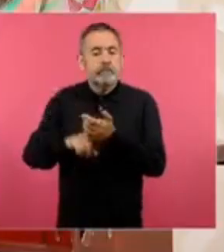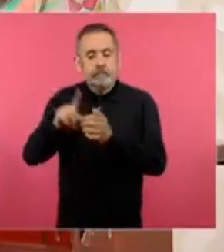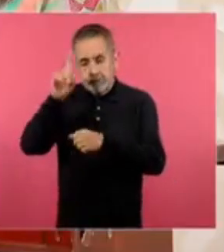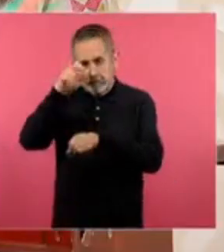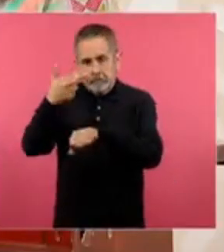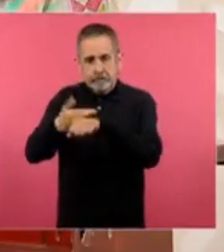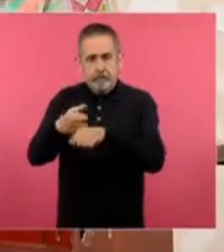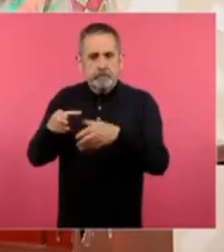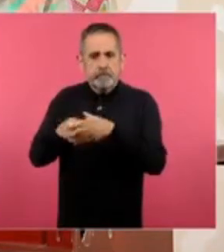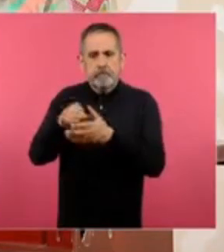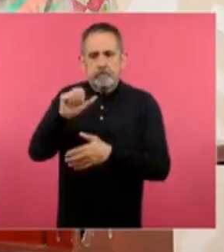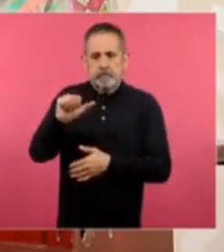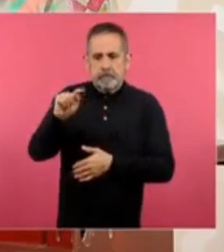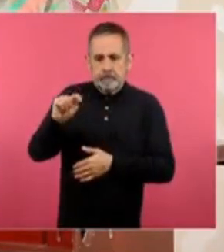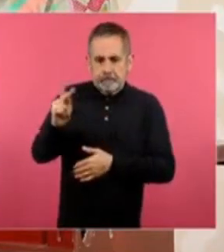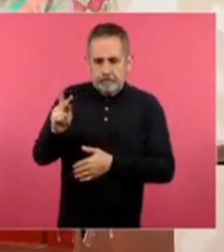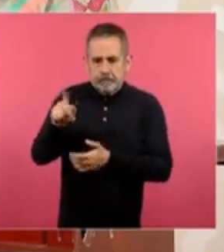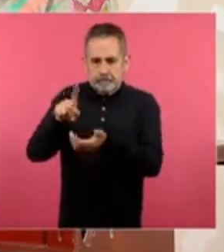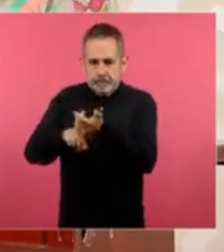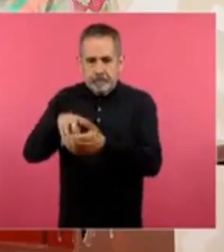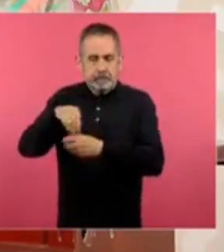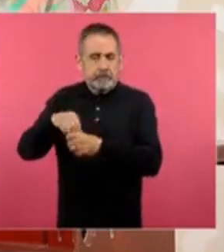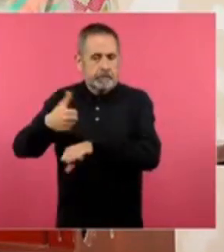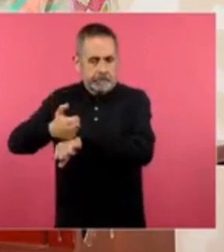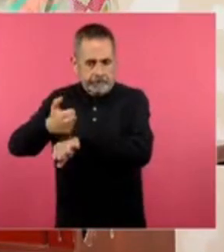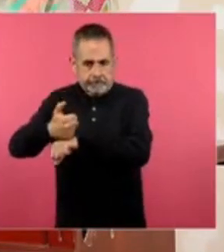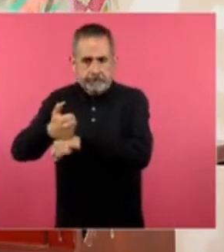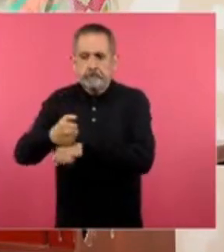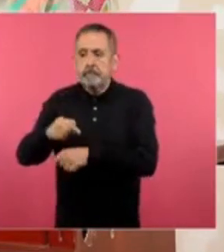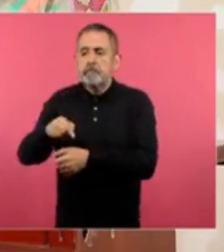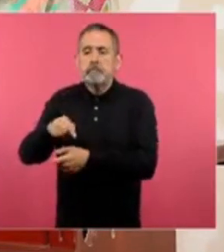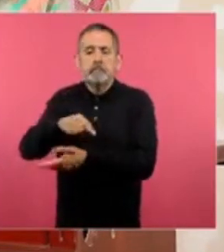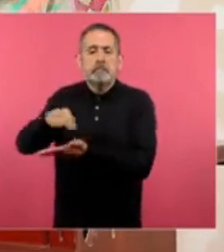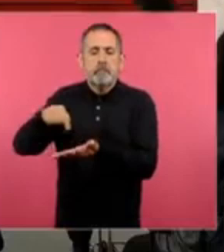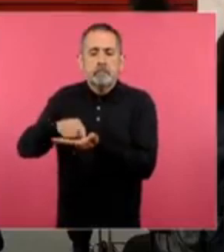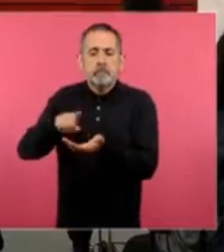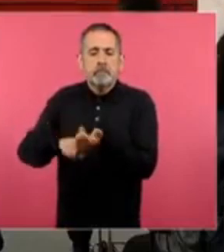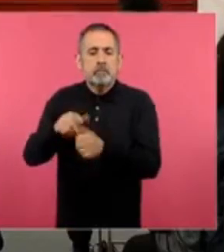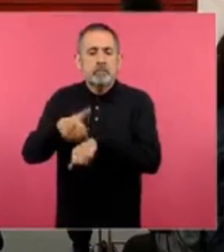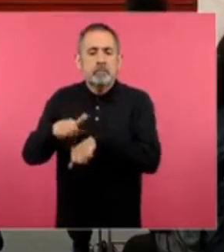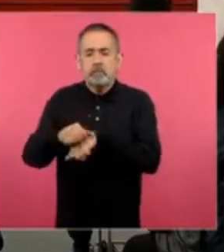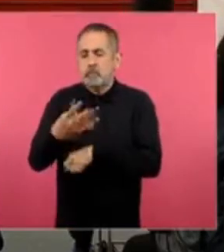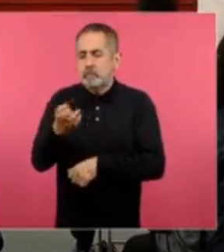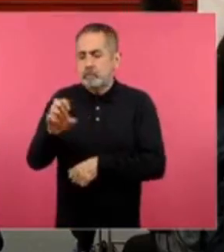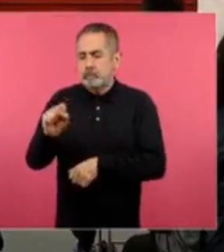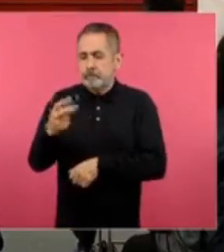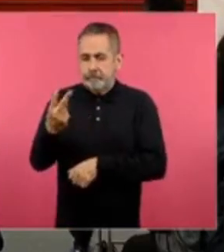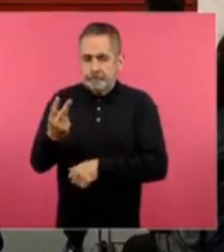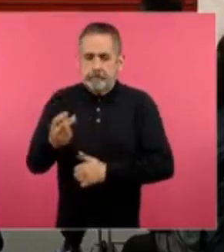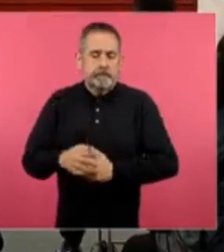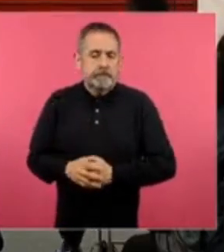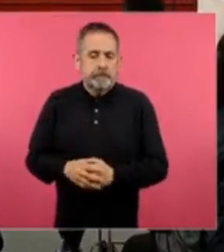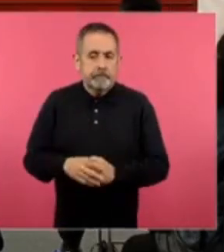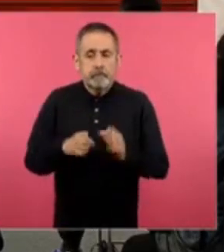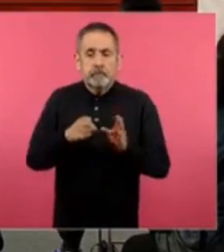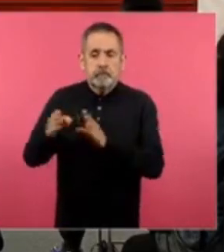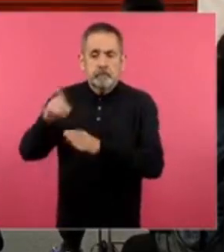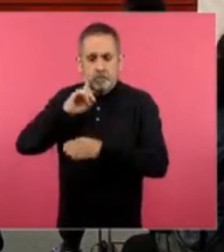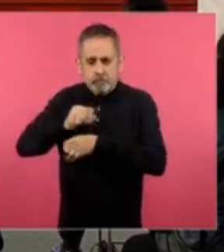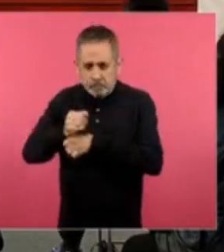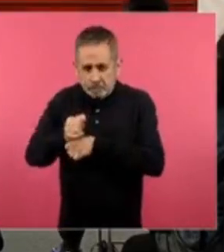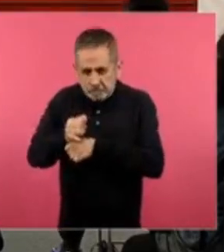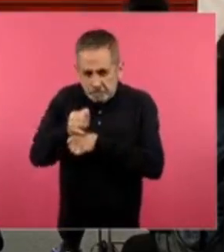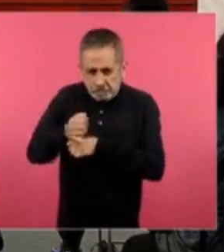técnica pedagógica de educación primaria en la zona escolar 462. La